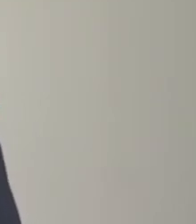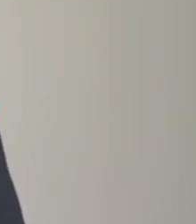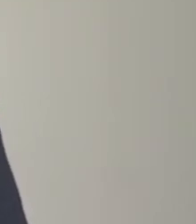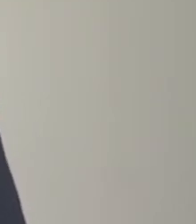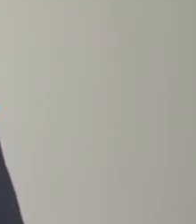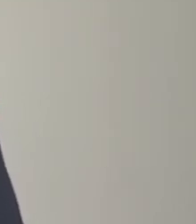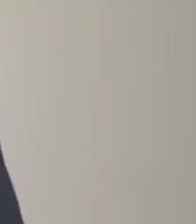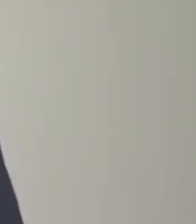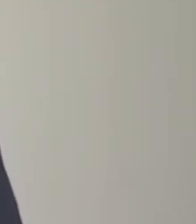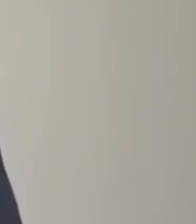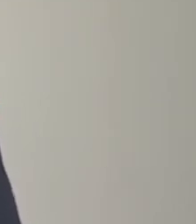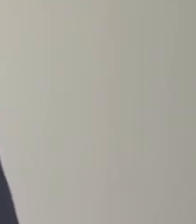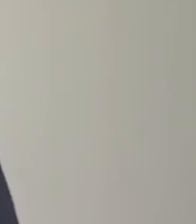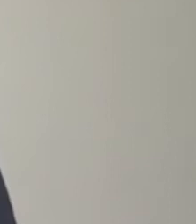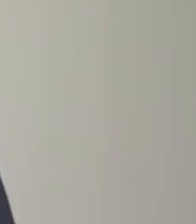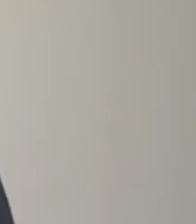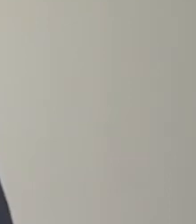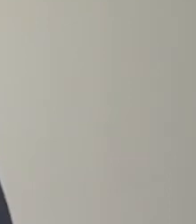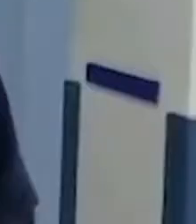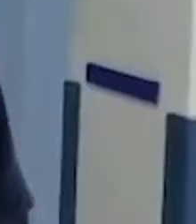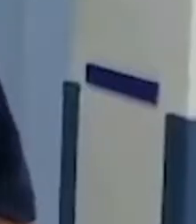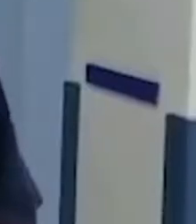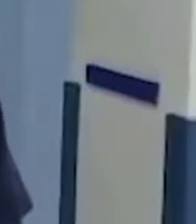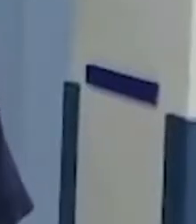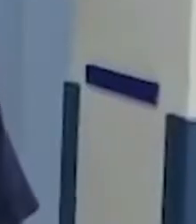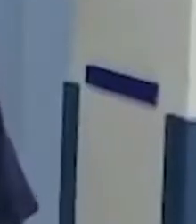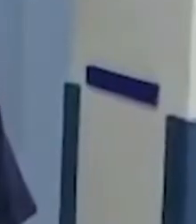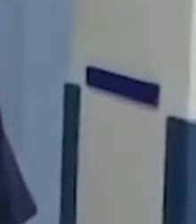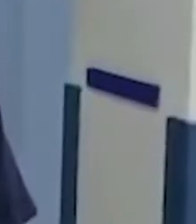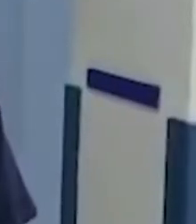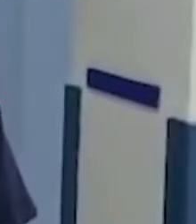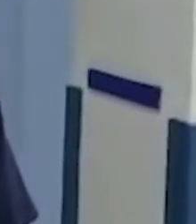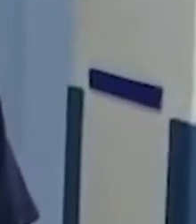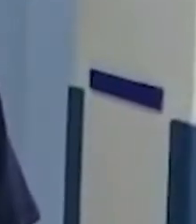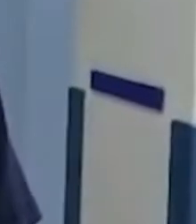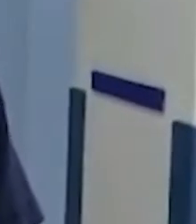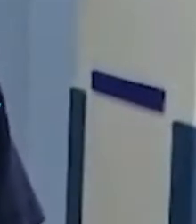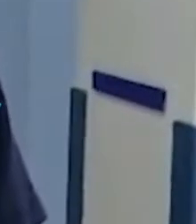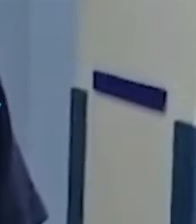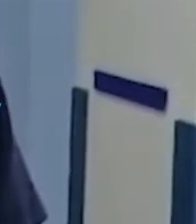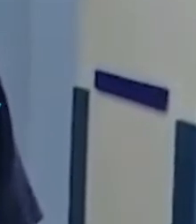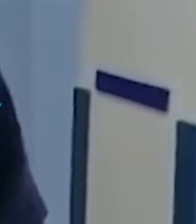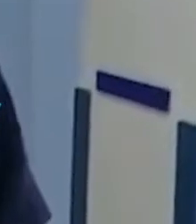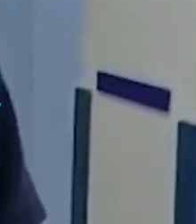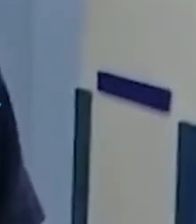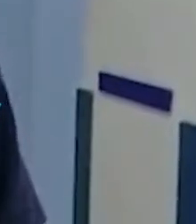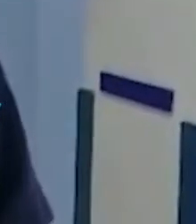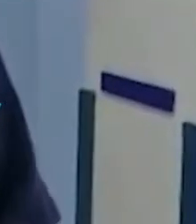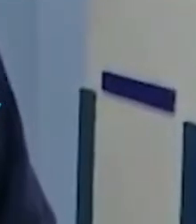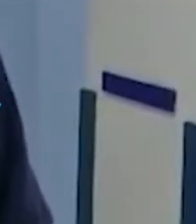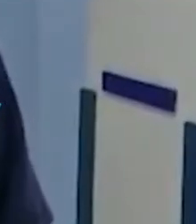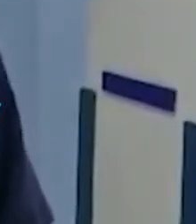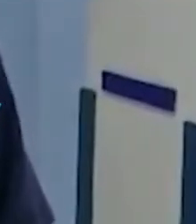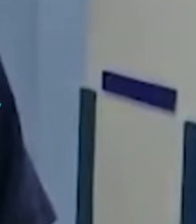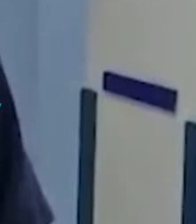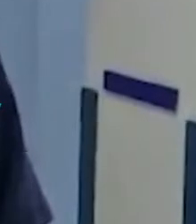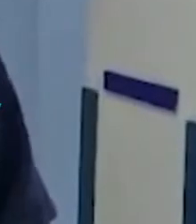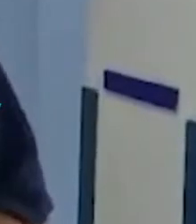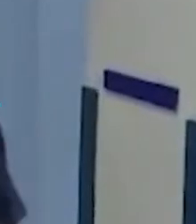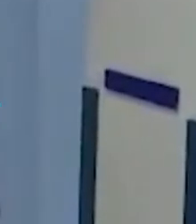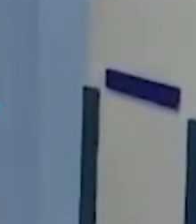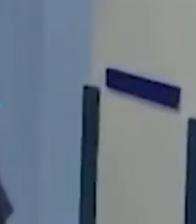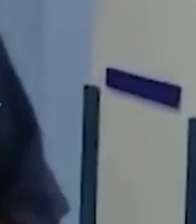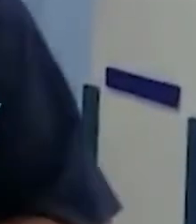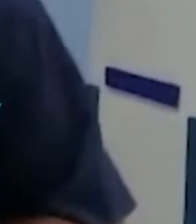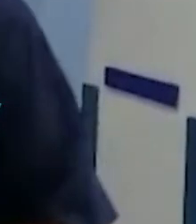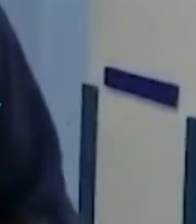movilización y por lo tanto en los contagios. Al día de hoy tenemos internados 498 pacientes solamente por COVID. En